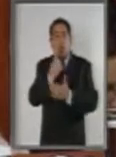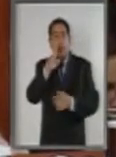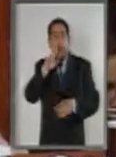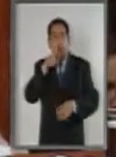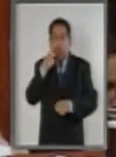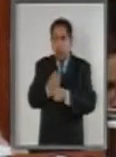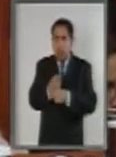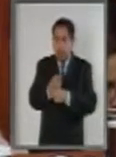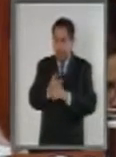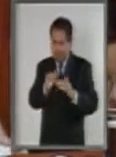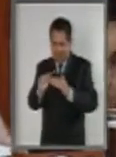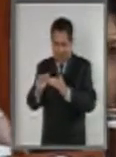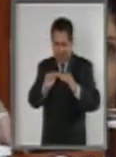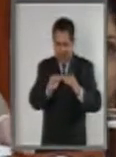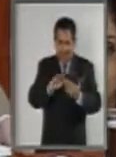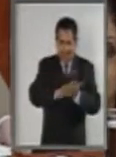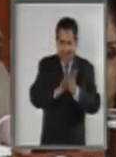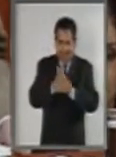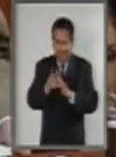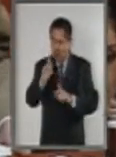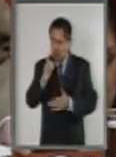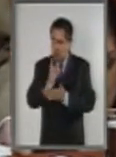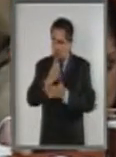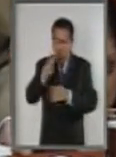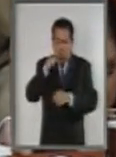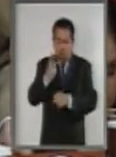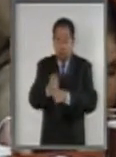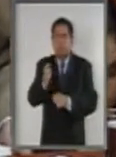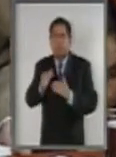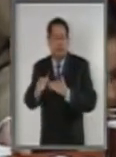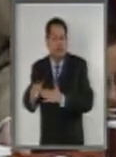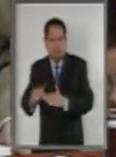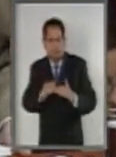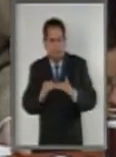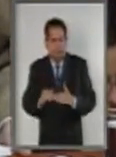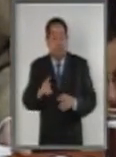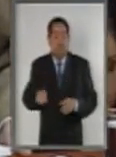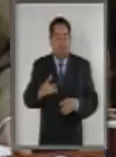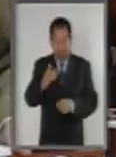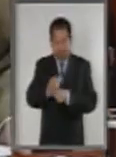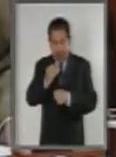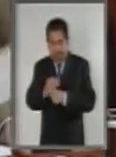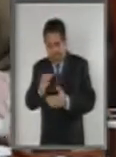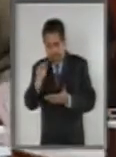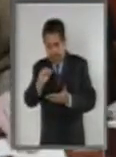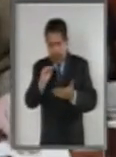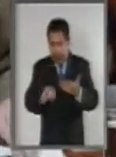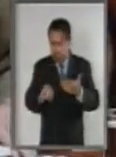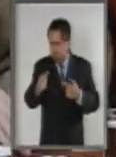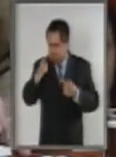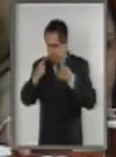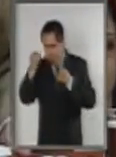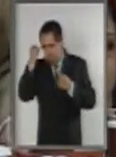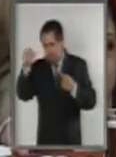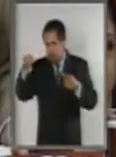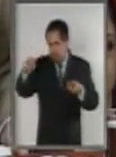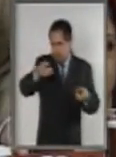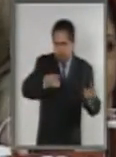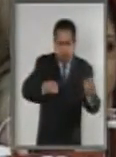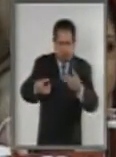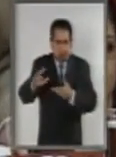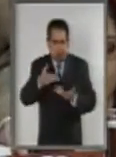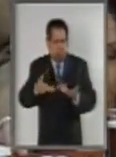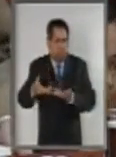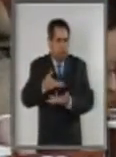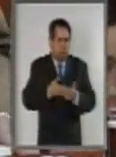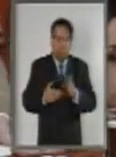voluntad. Es de reconocerse que en este proyecto se fortalecieron las visiones internacionales, así como también